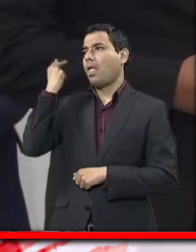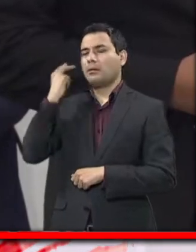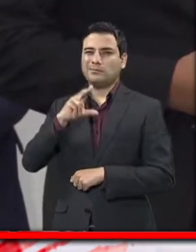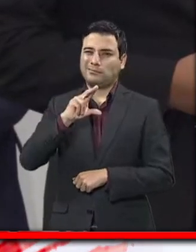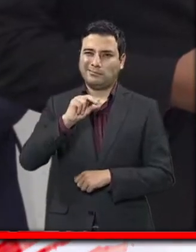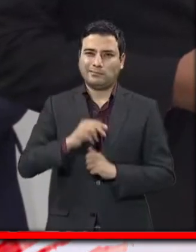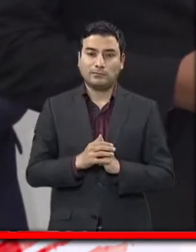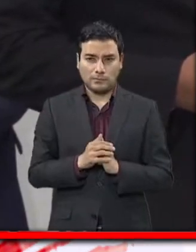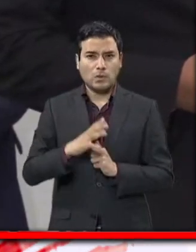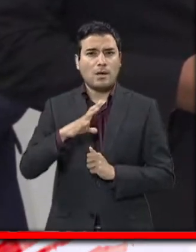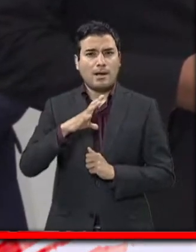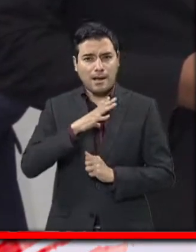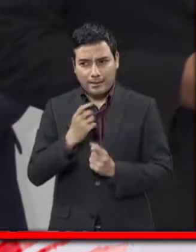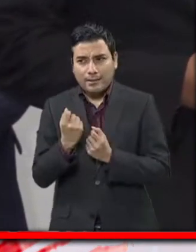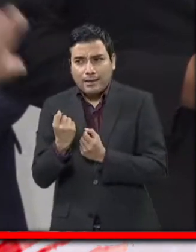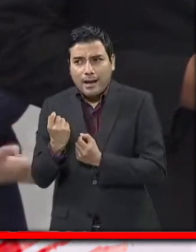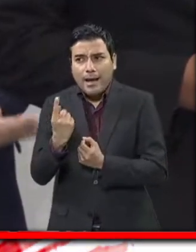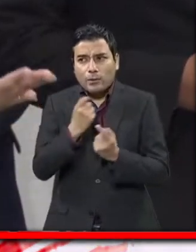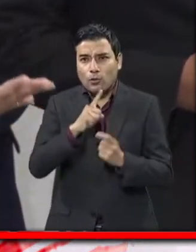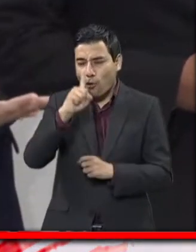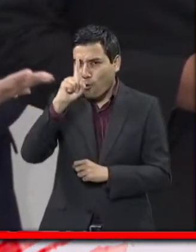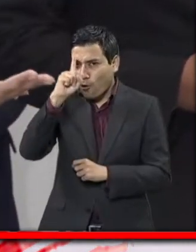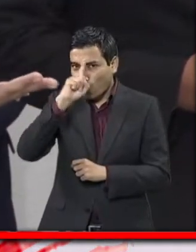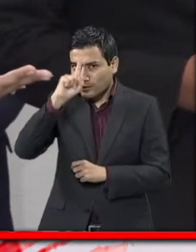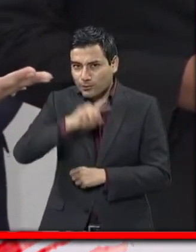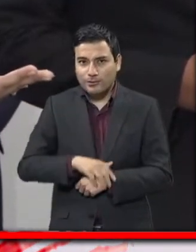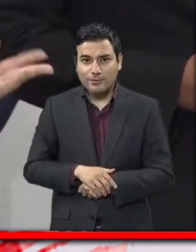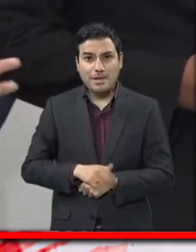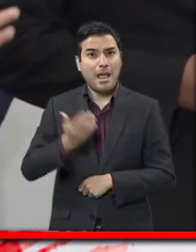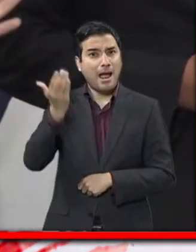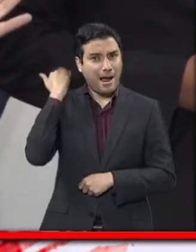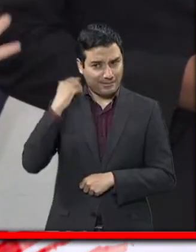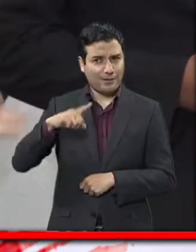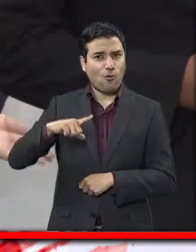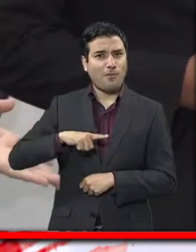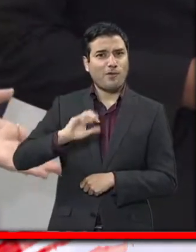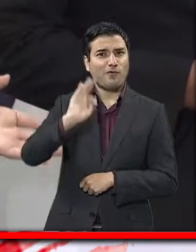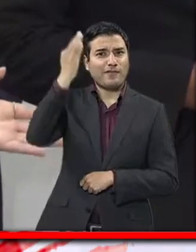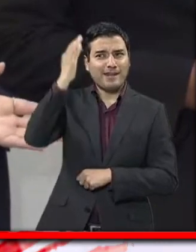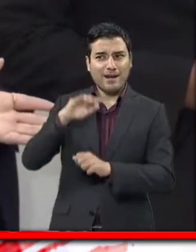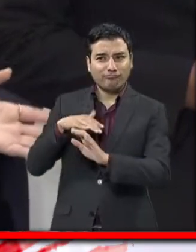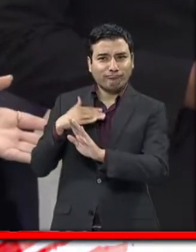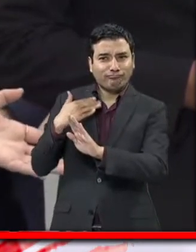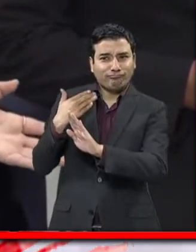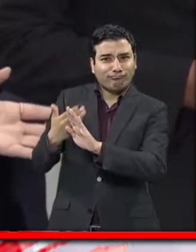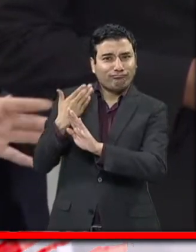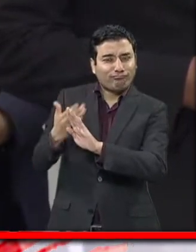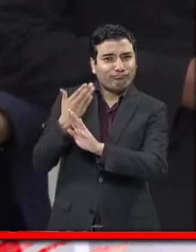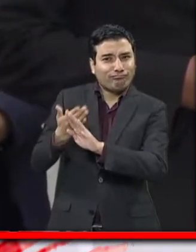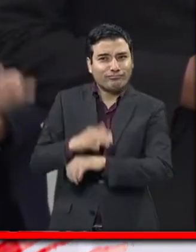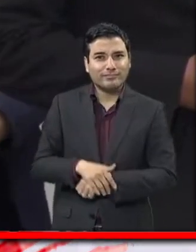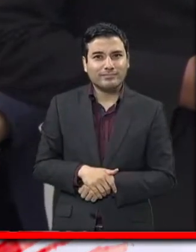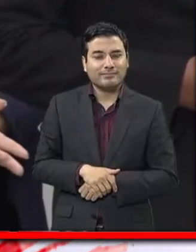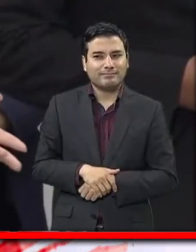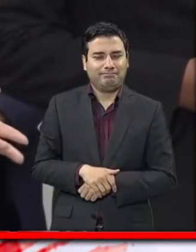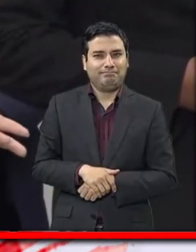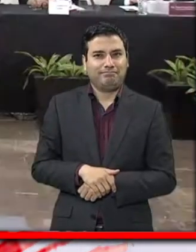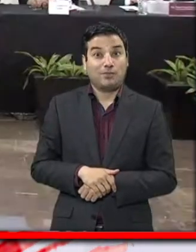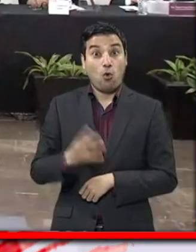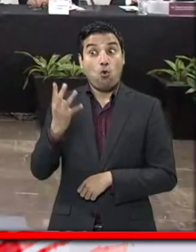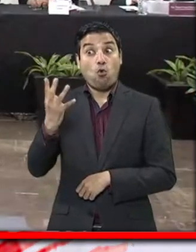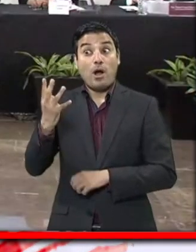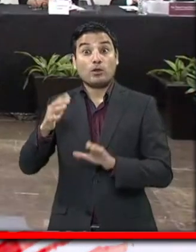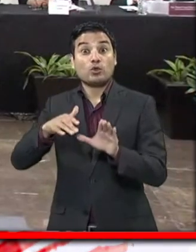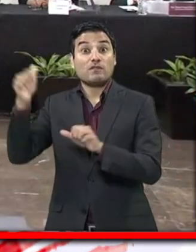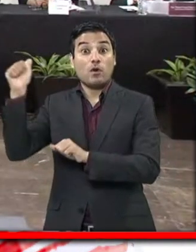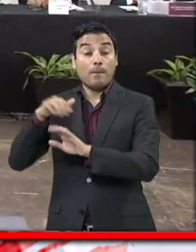consejeros y consejeras aquí que recibieron ataques directos por parte del Gobierno Federal No nada más los que se fueron preguntarle si